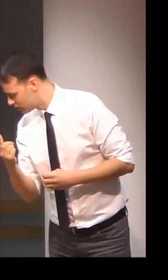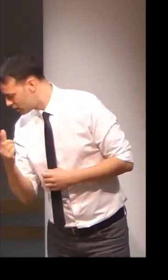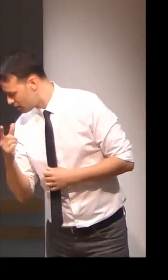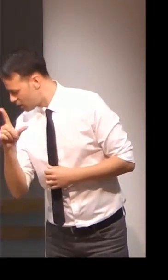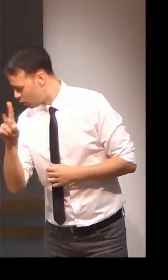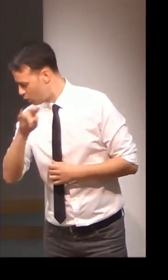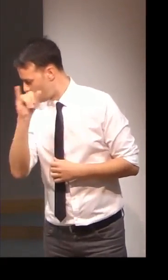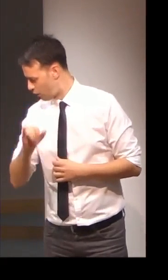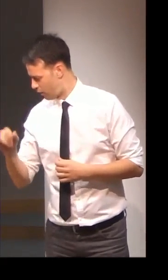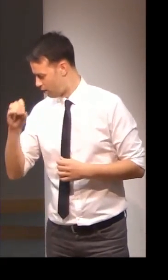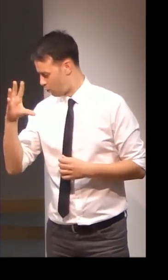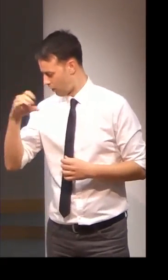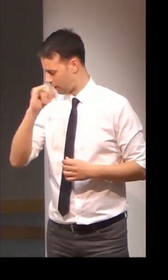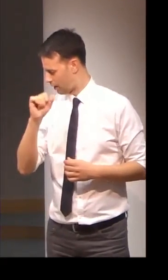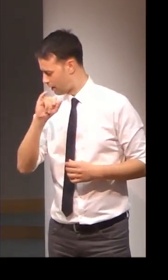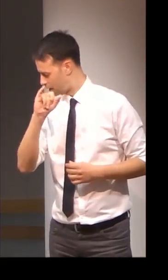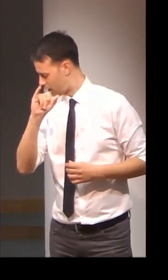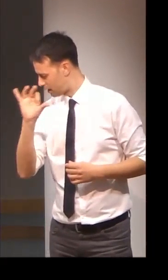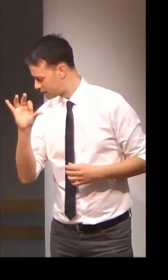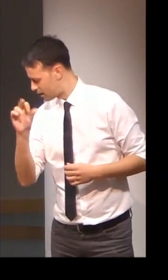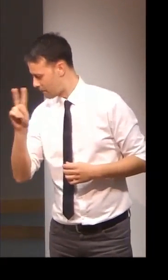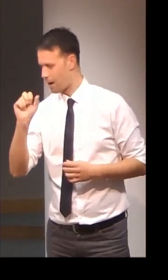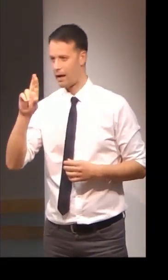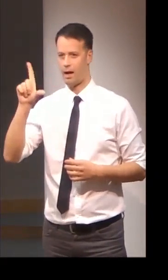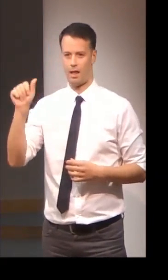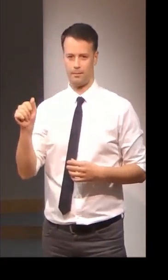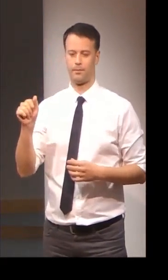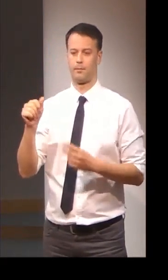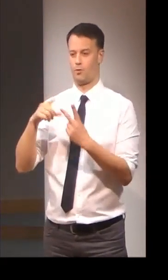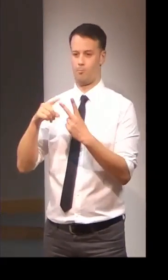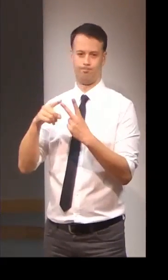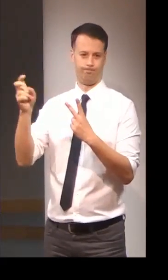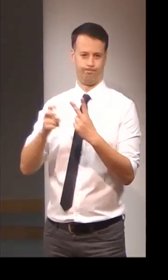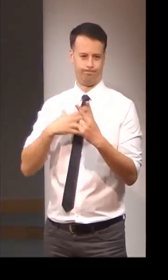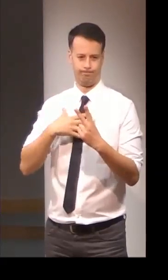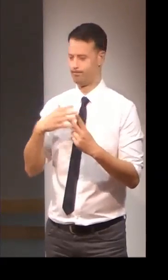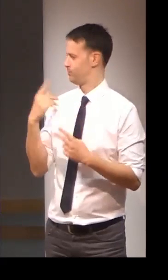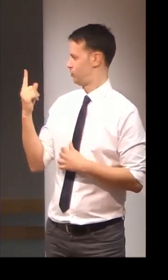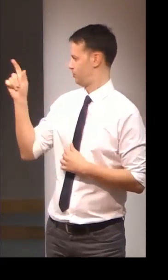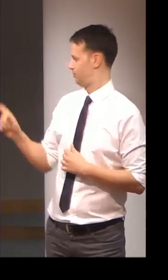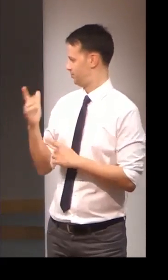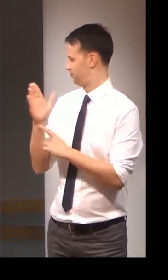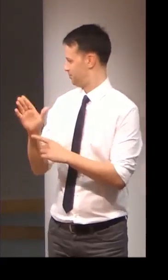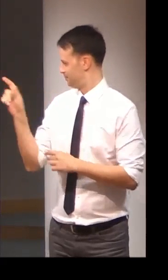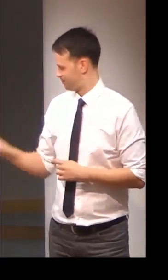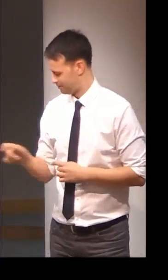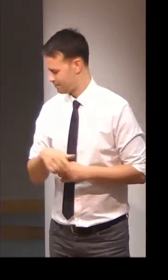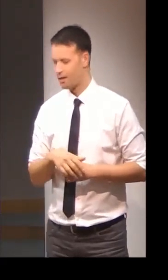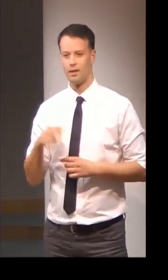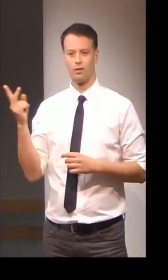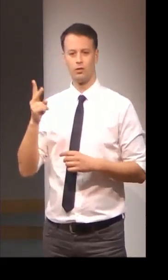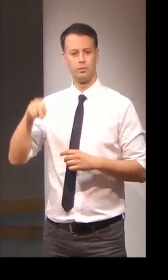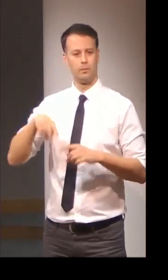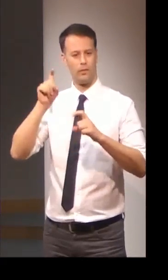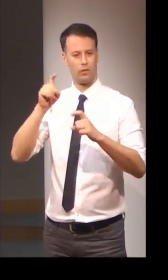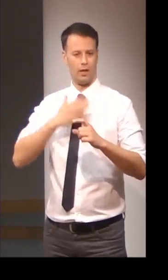Álvarez va a dar su ponencia junto con luz Pero al final esta segunda persona no ha